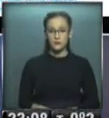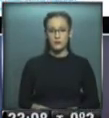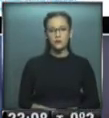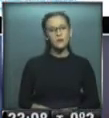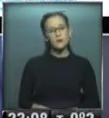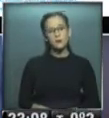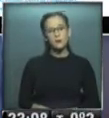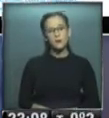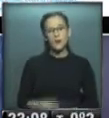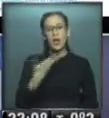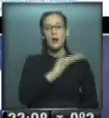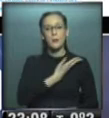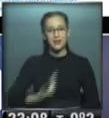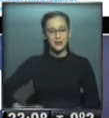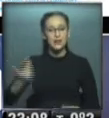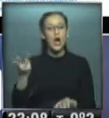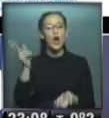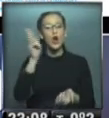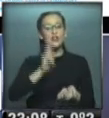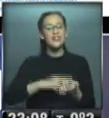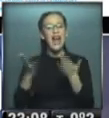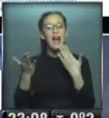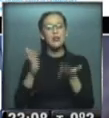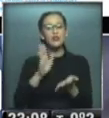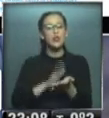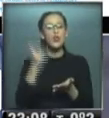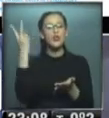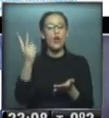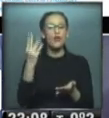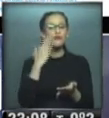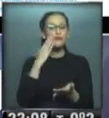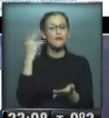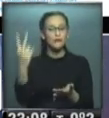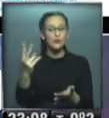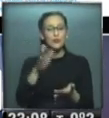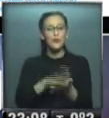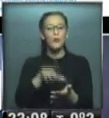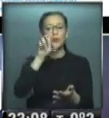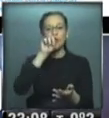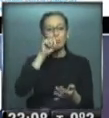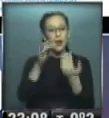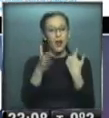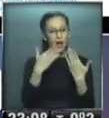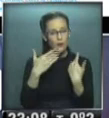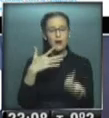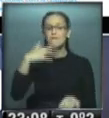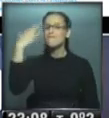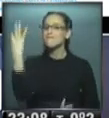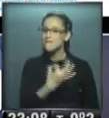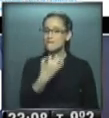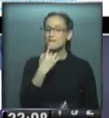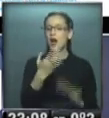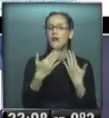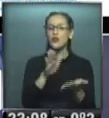Y la presidenta volvió a advertir sobre los dobles estándares mediáticos y políticos a través de su cuenta de Twitter. Puntualmente, cuestionó